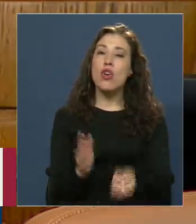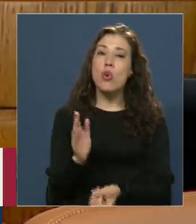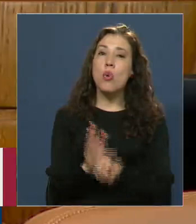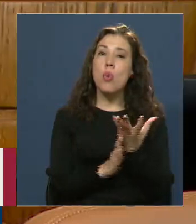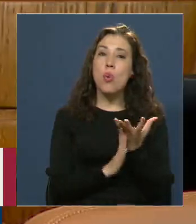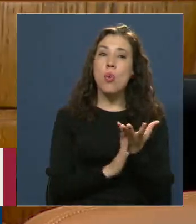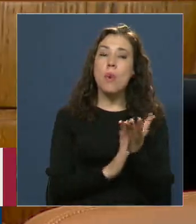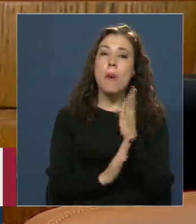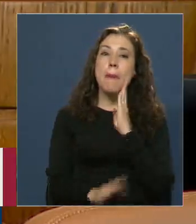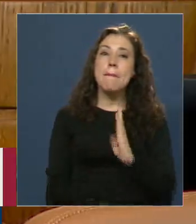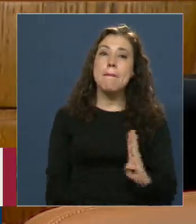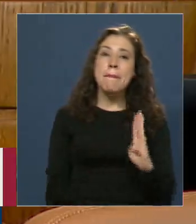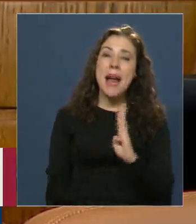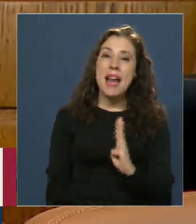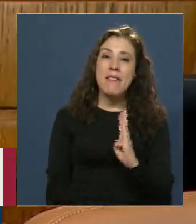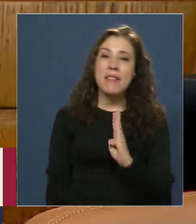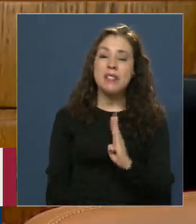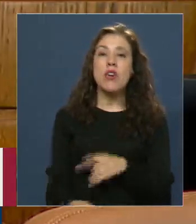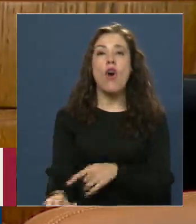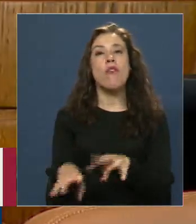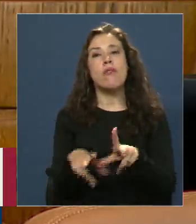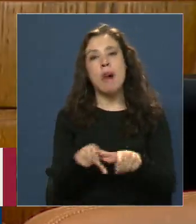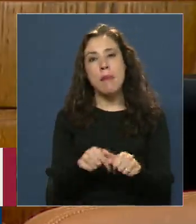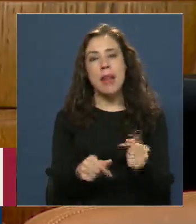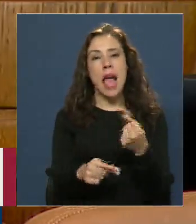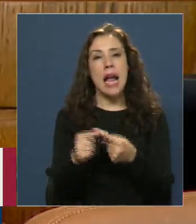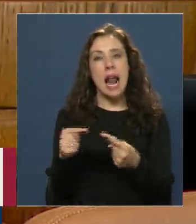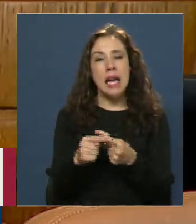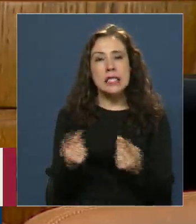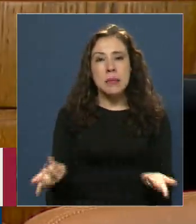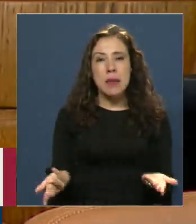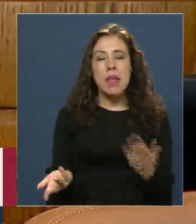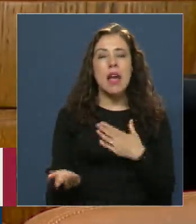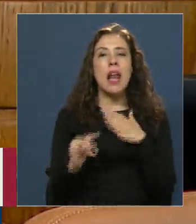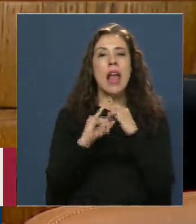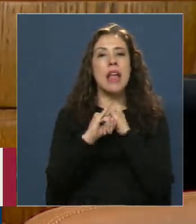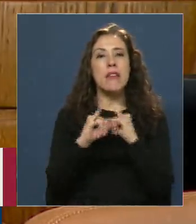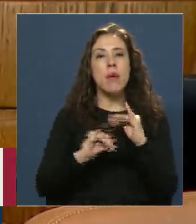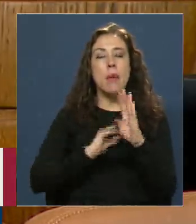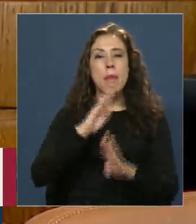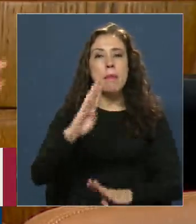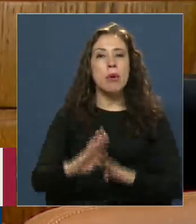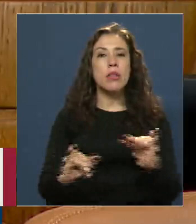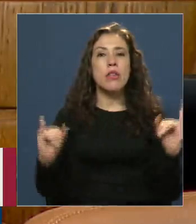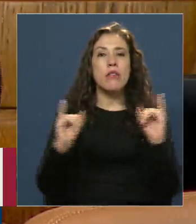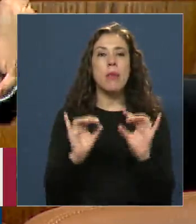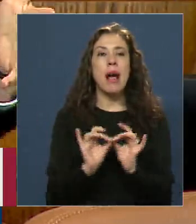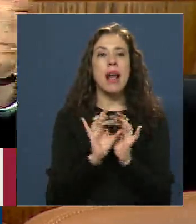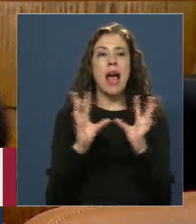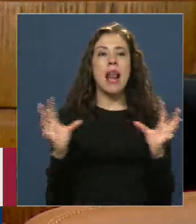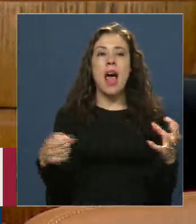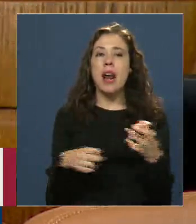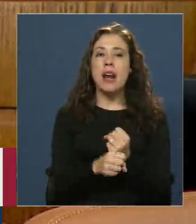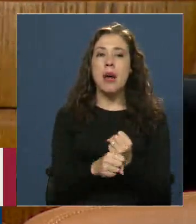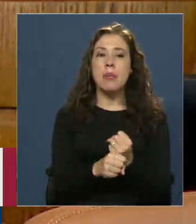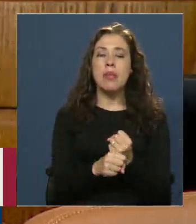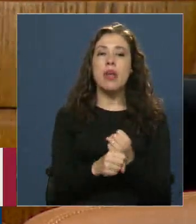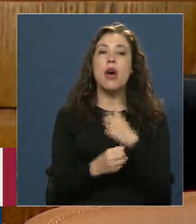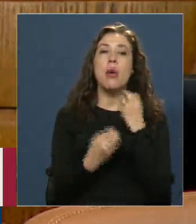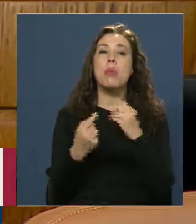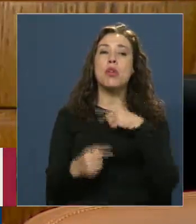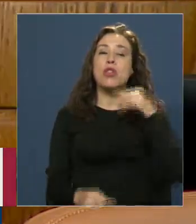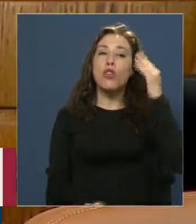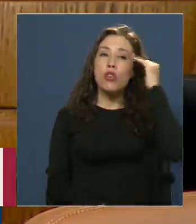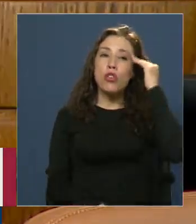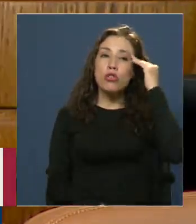nuevos beneficios para las familias de clase media. Se busca informar y proteger de manera clara y oportuna, claro, también porque no se